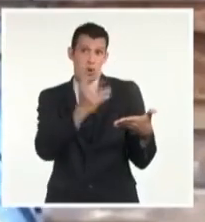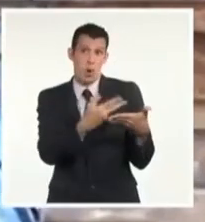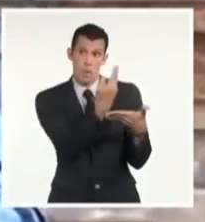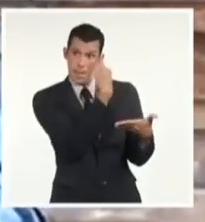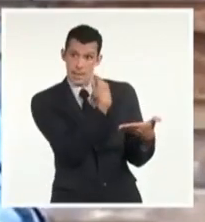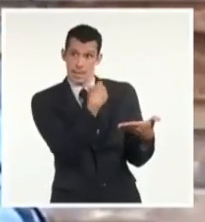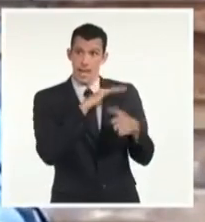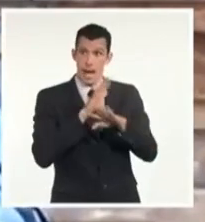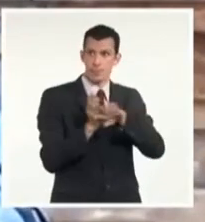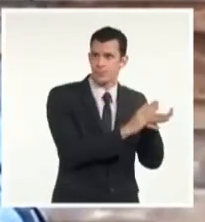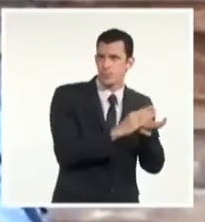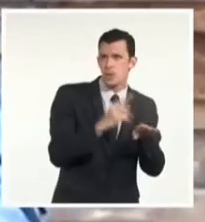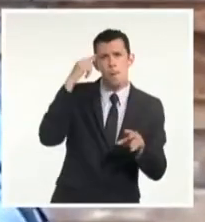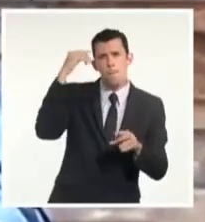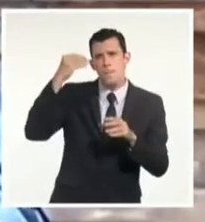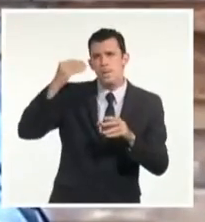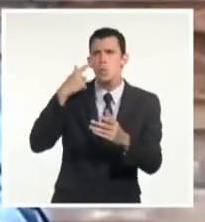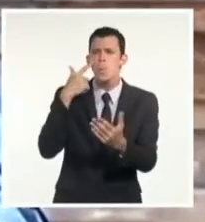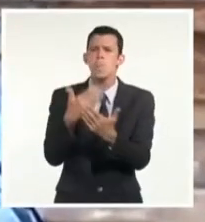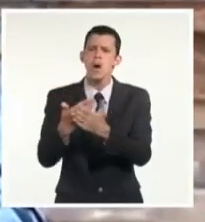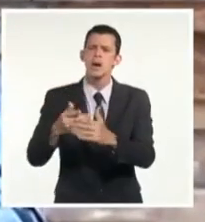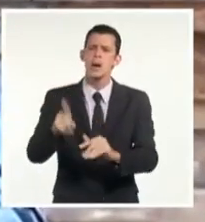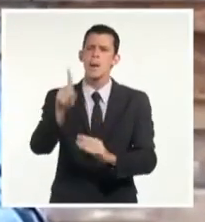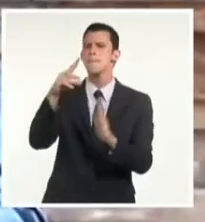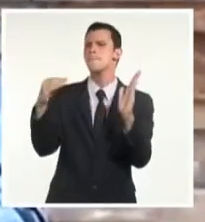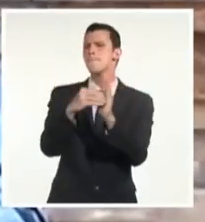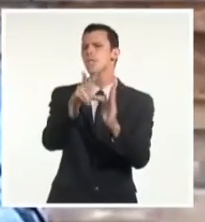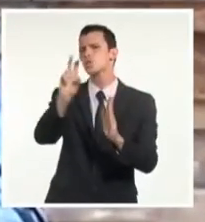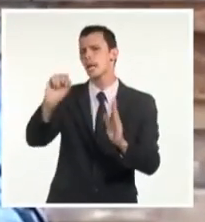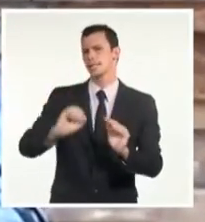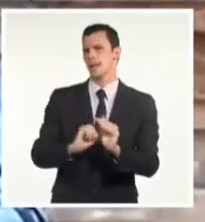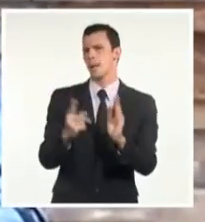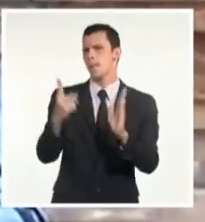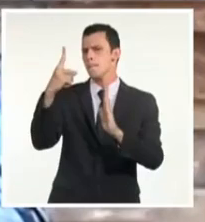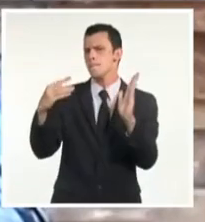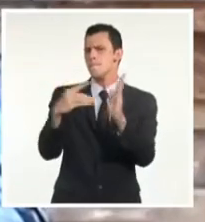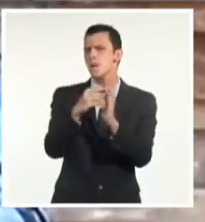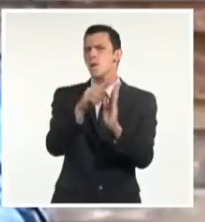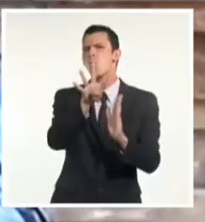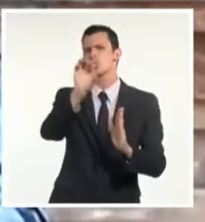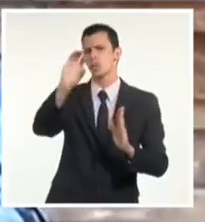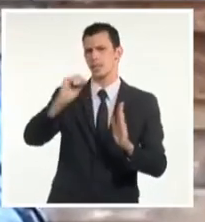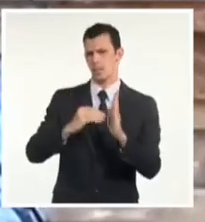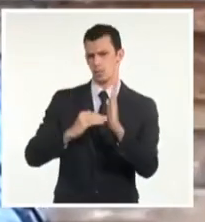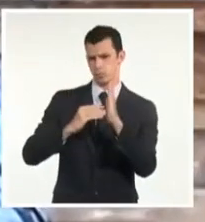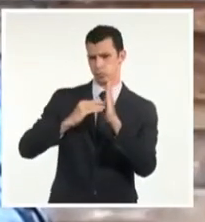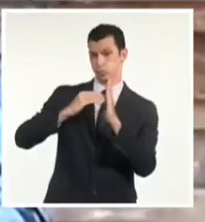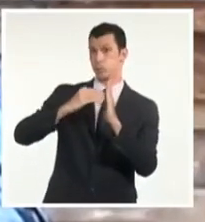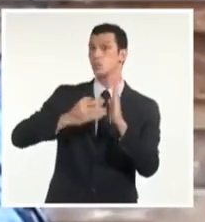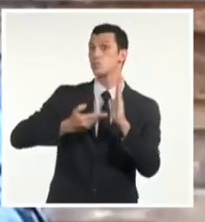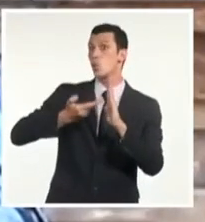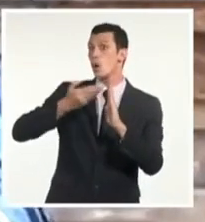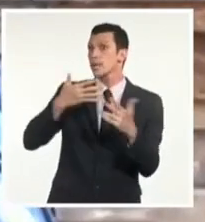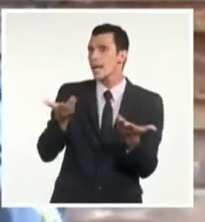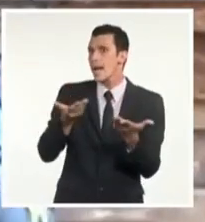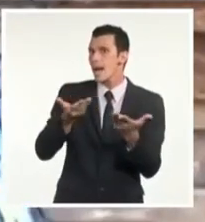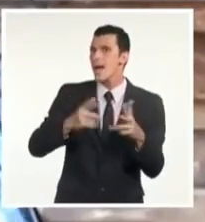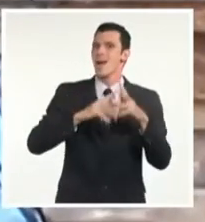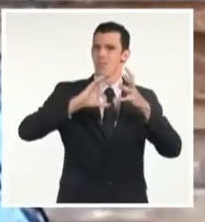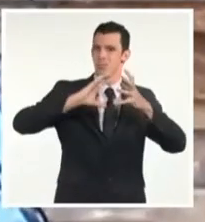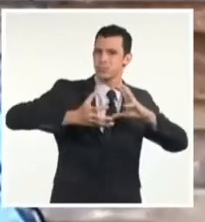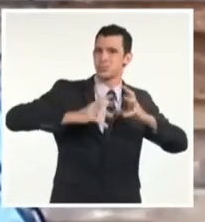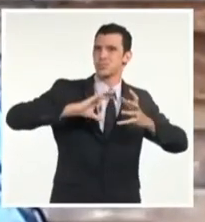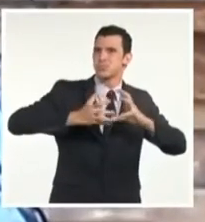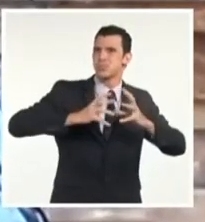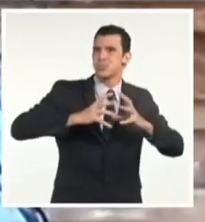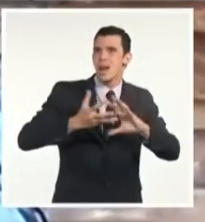400, 1200 revoluciones hasta llegar a 3600 revoluciones, caracterizaríamos la máquina, y en caso de que no se presente ningún